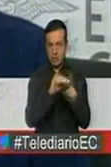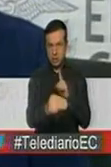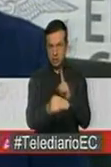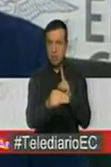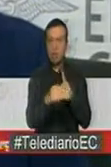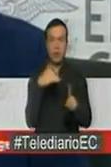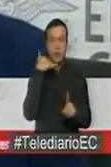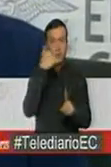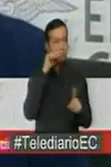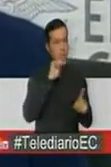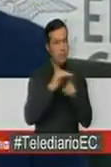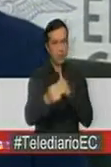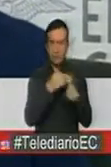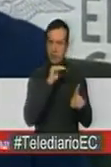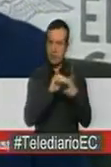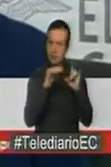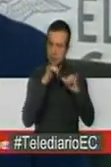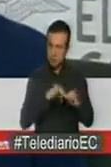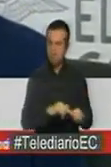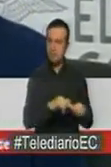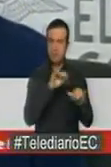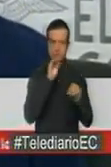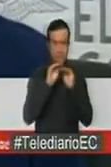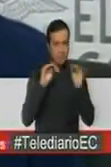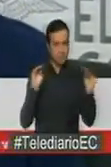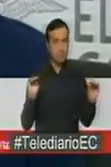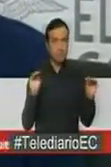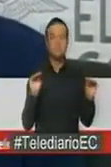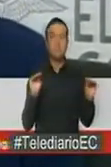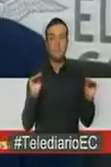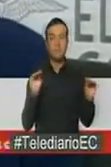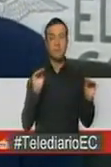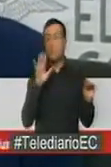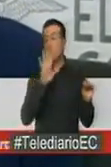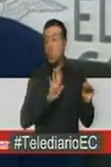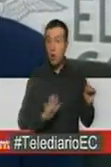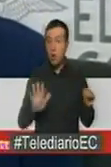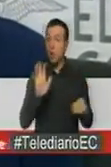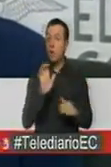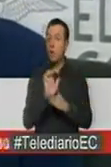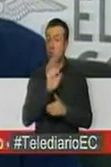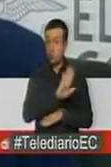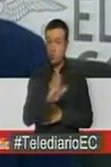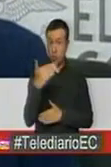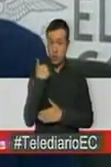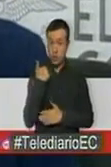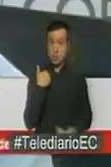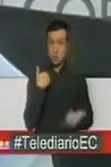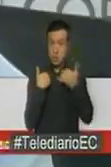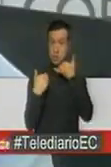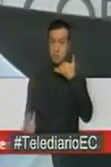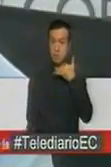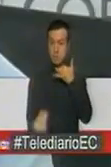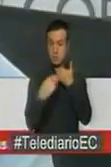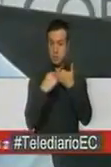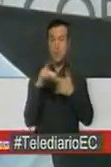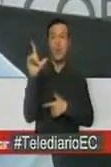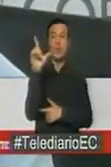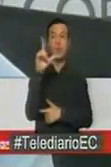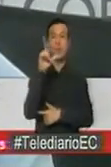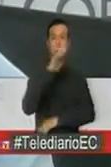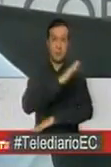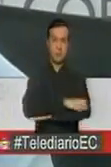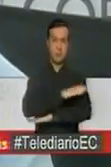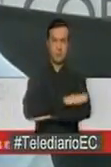celular, eso se va a continuar, y pues lógicamente eso va a llegar a todos los ecuatorianos que tengan un celular. Son campañas de prevención. Y el lunes se activará la